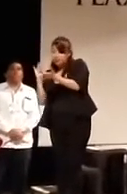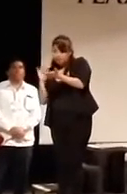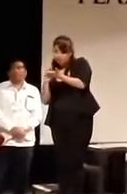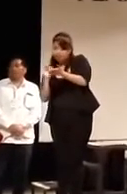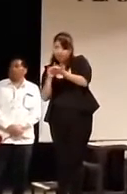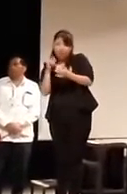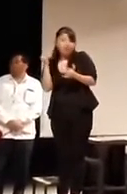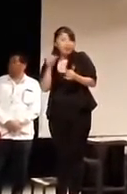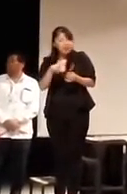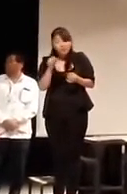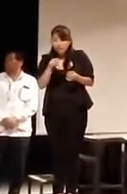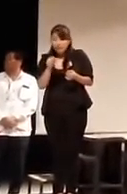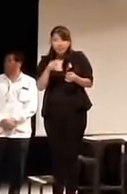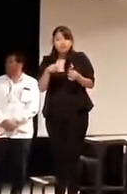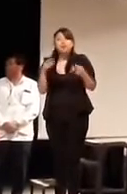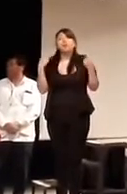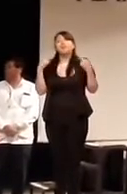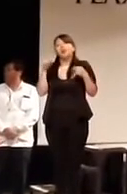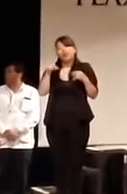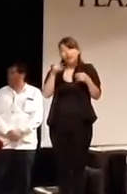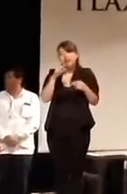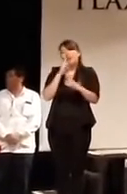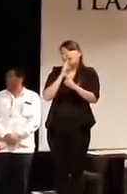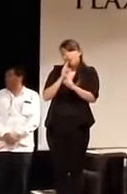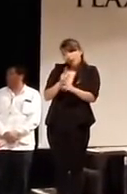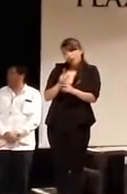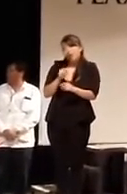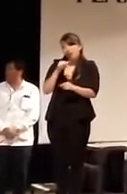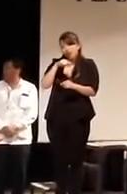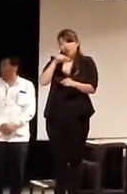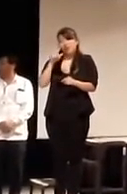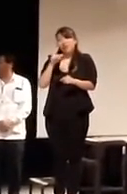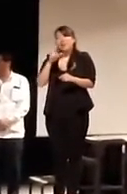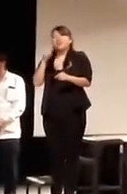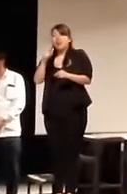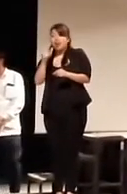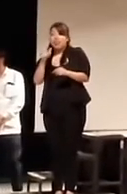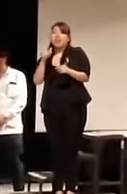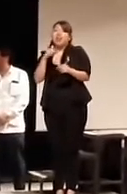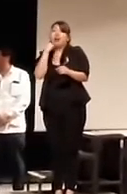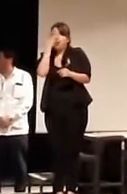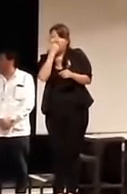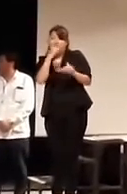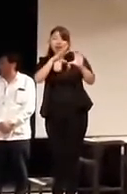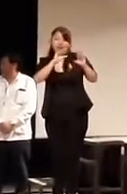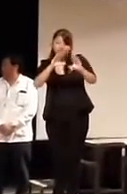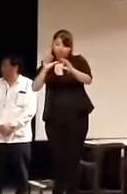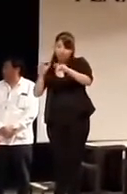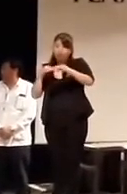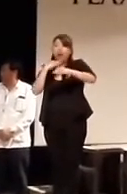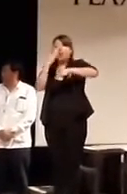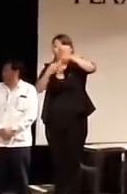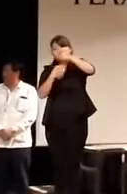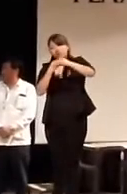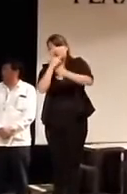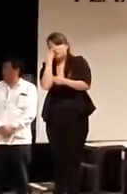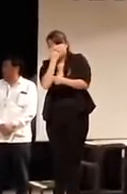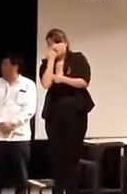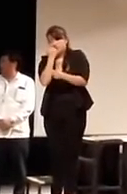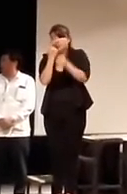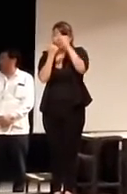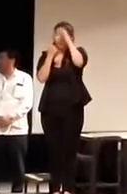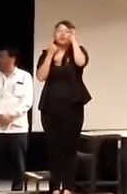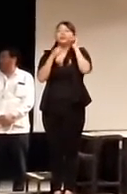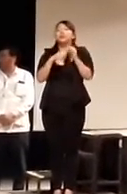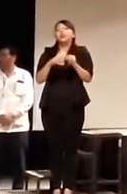del sistema y que al mismo tiempo atienda a lo singular, a lo local, a lo regional. Demanda